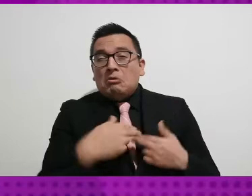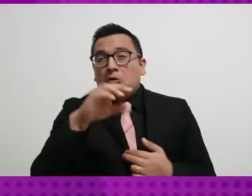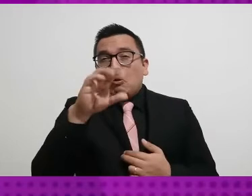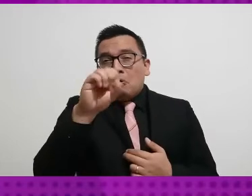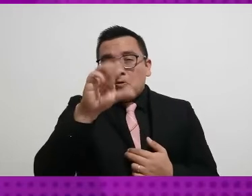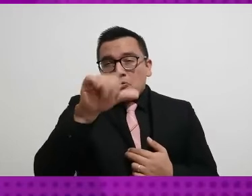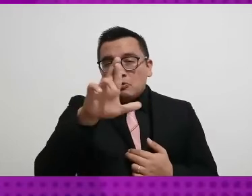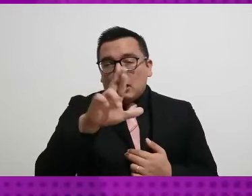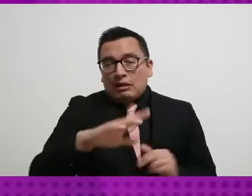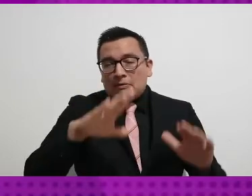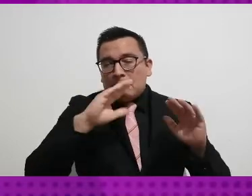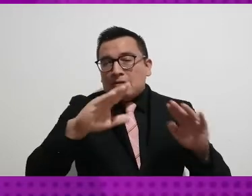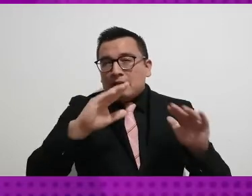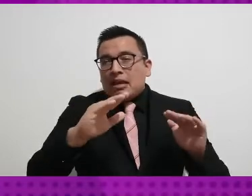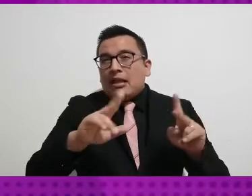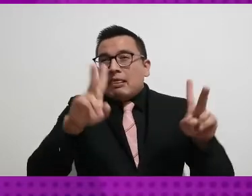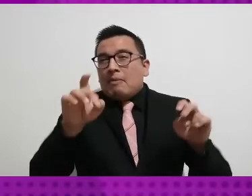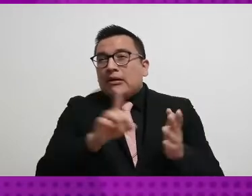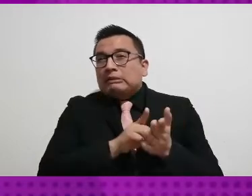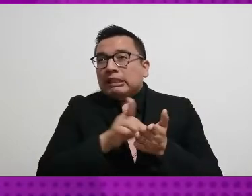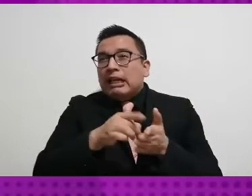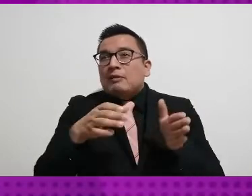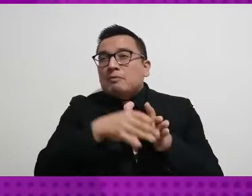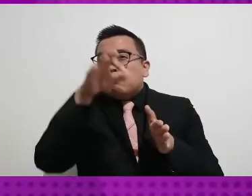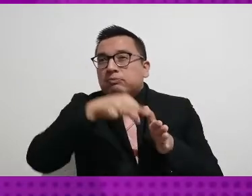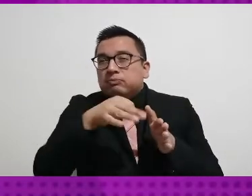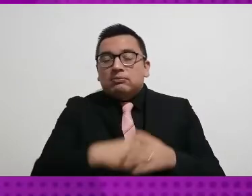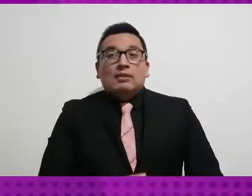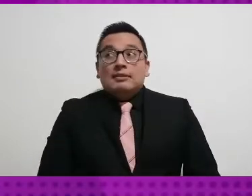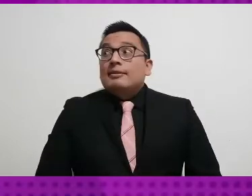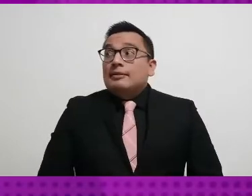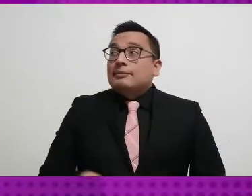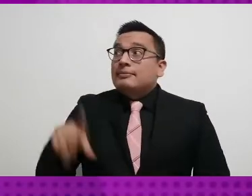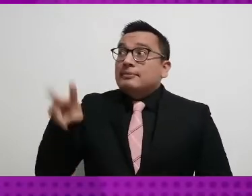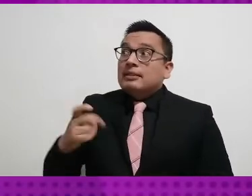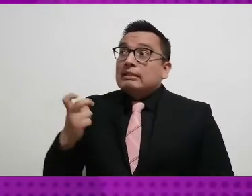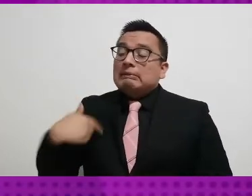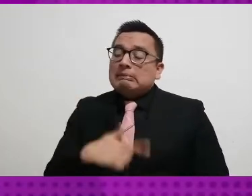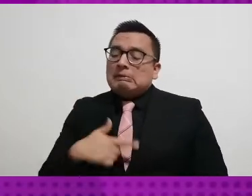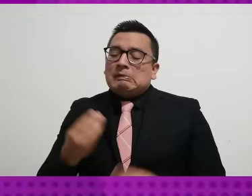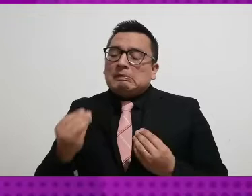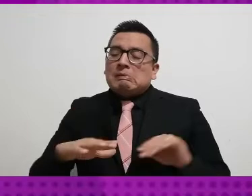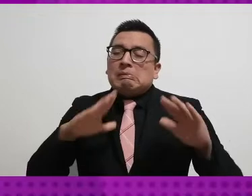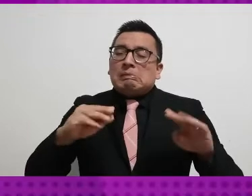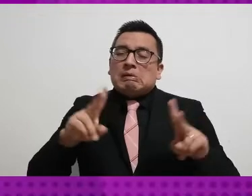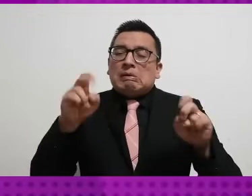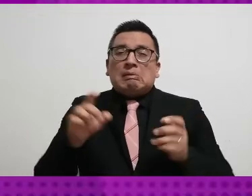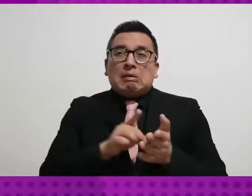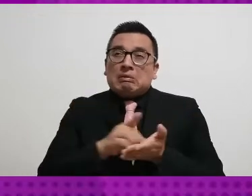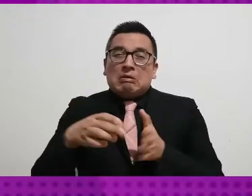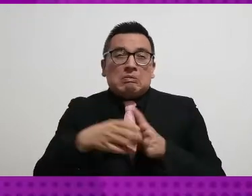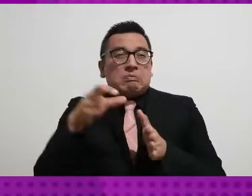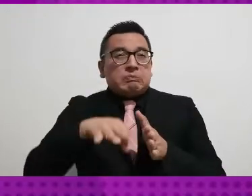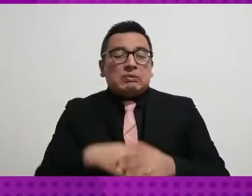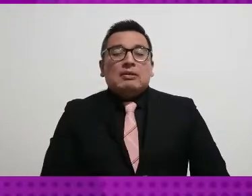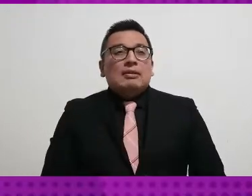dando cátedra de manera frecuente es Derecho Electoral. Así es, Derecho Electoral es una de las materias que más me gusta.